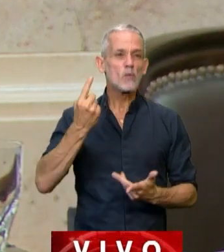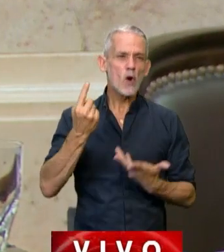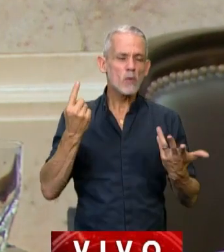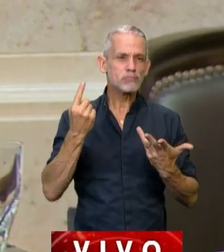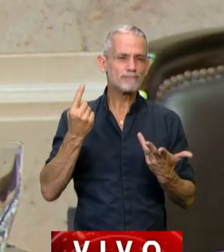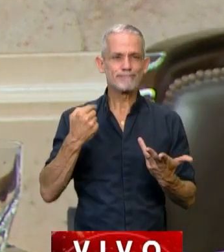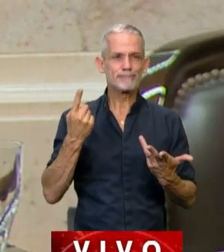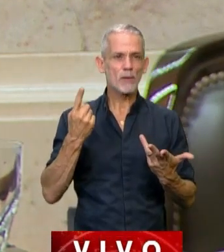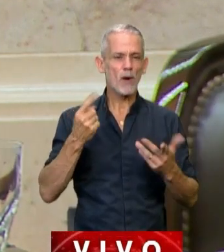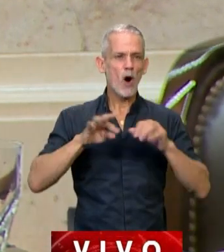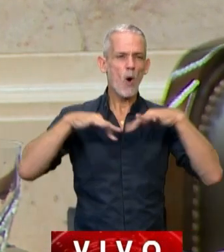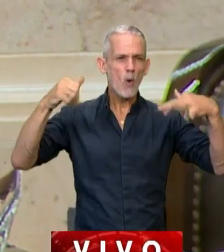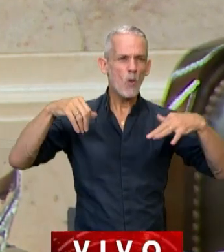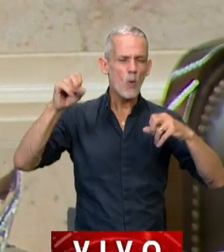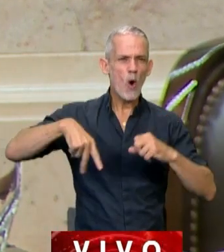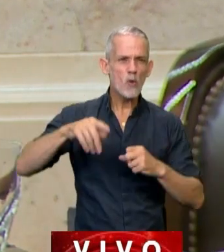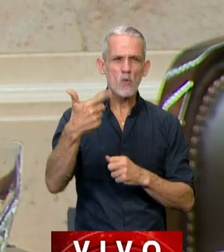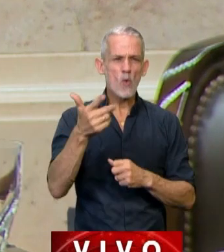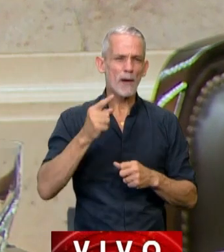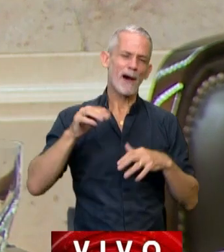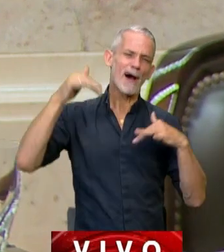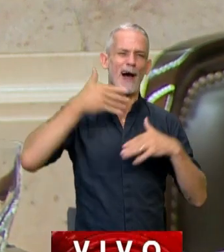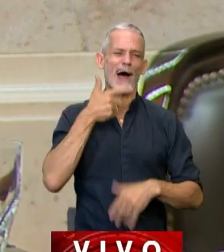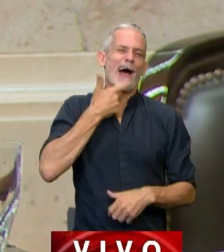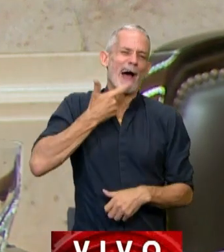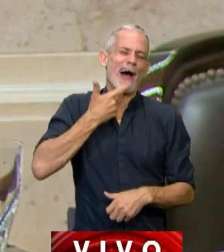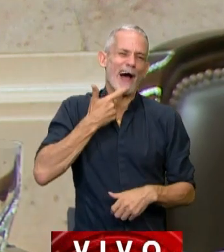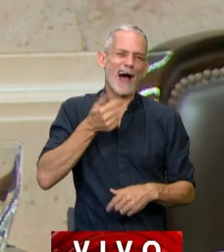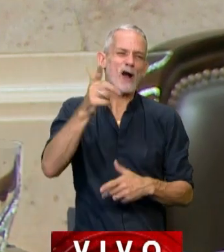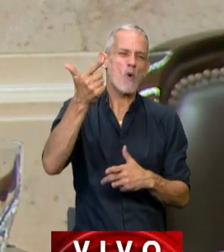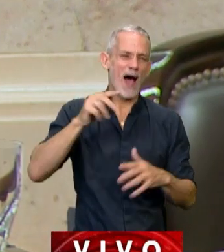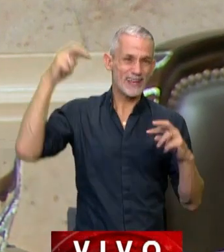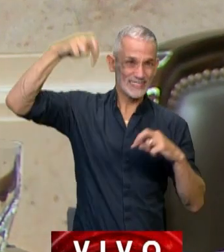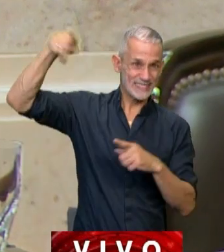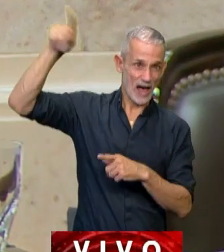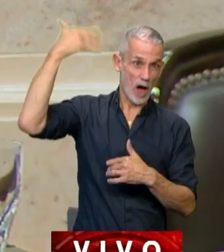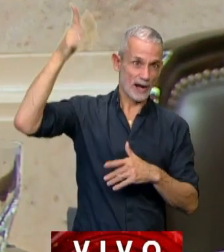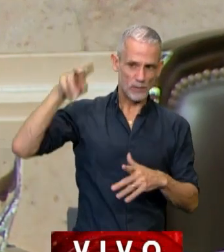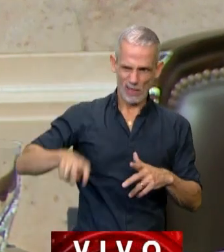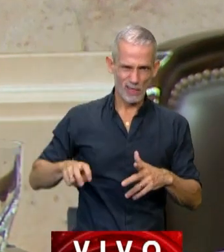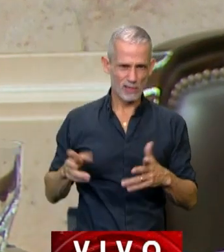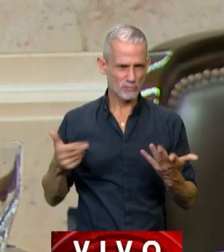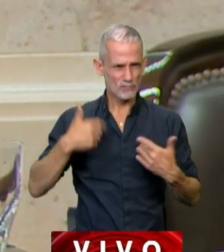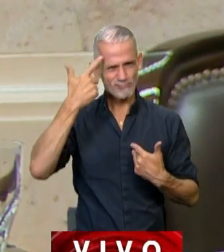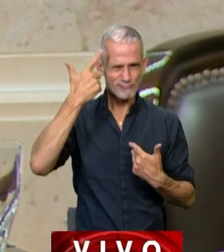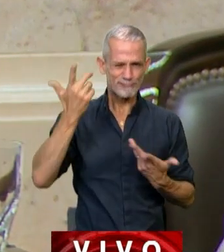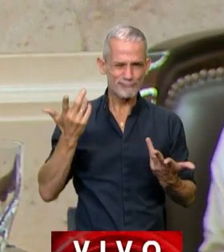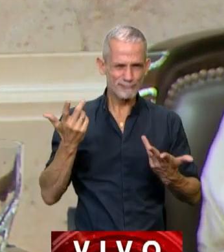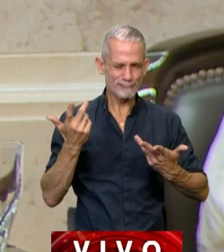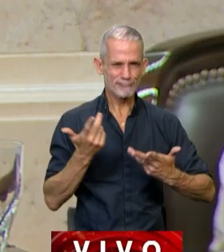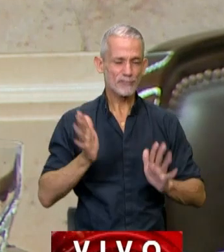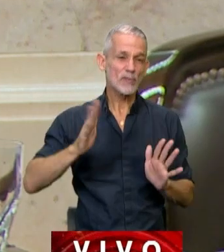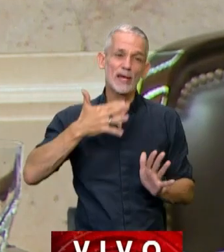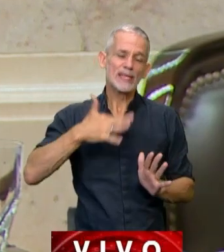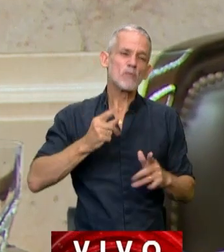cuando no logramos el quórum, se mofaba ahí desde el palco en no haber logrado el quórum. Y otro entiendo que,